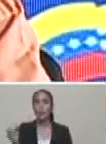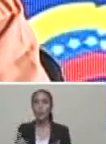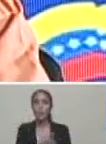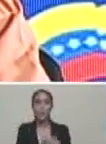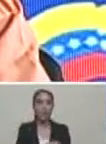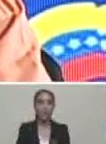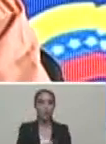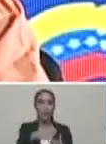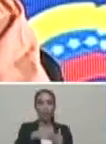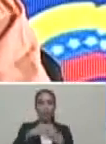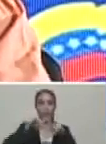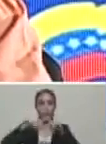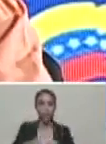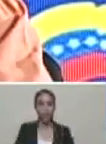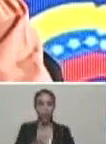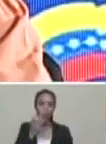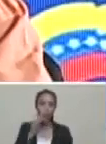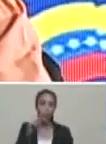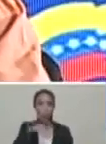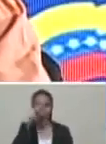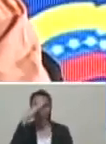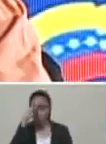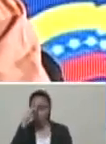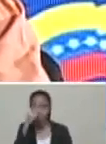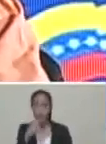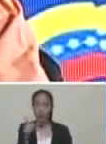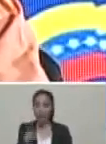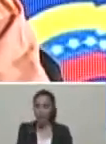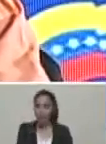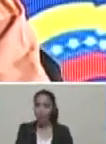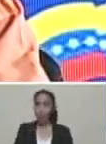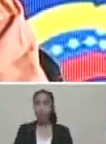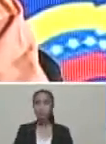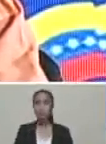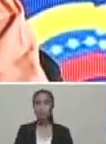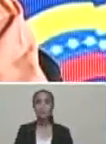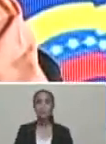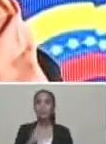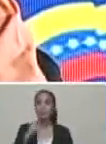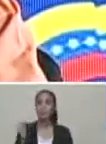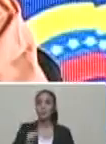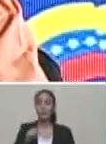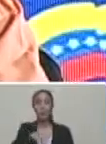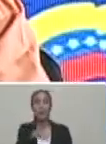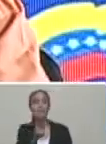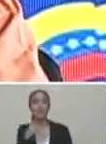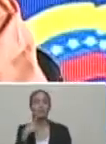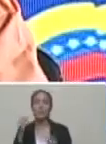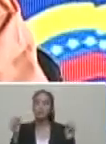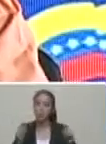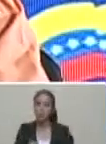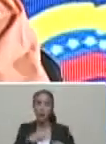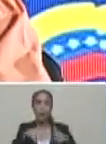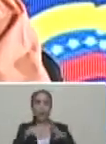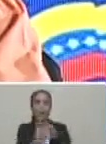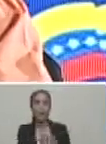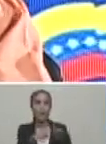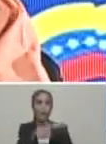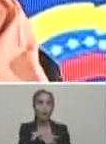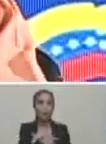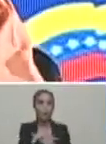dólares. Como en Cuba hay que decirle a nuestro pueblo venezolano y al mundo, sí, en Venezuela, Barrio Adentro,